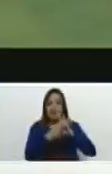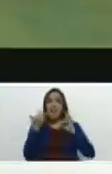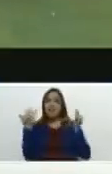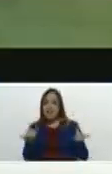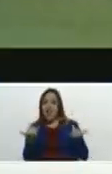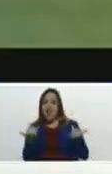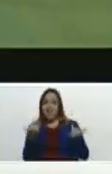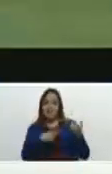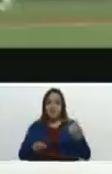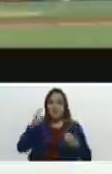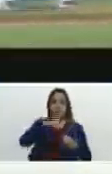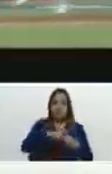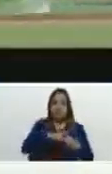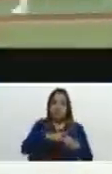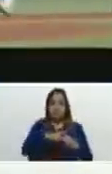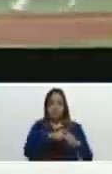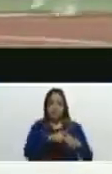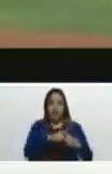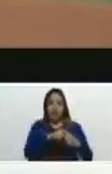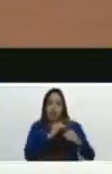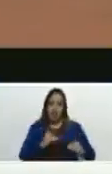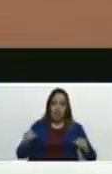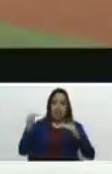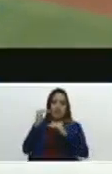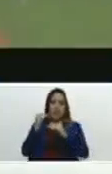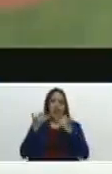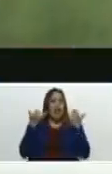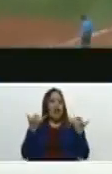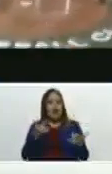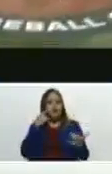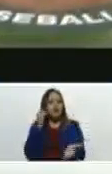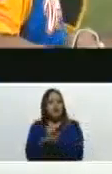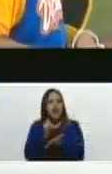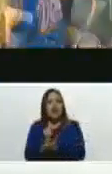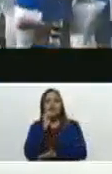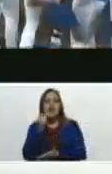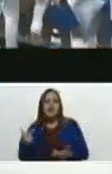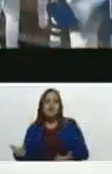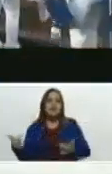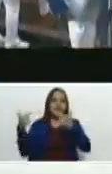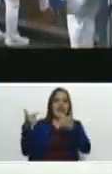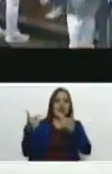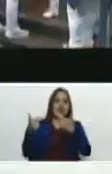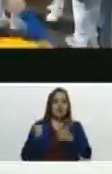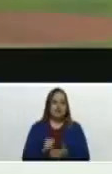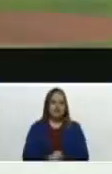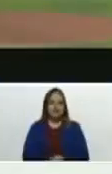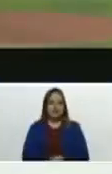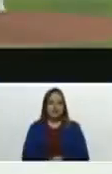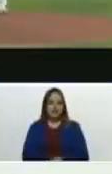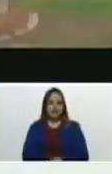clasificado para cuartos de final. Ahora vamos a ver quién viene para cuartos de